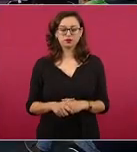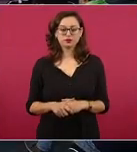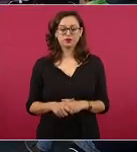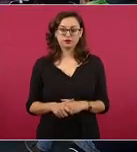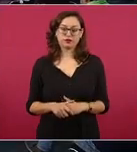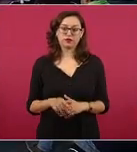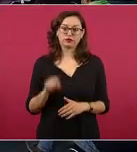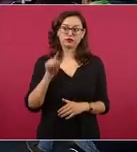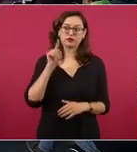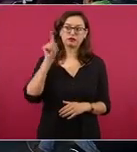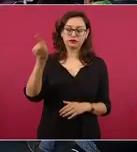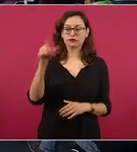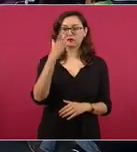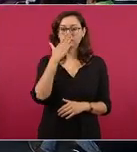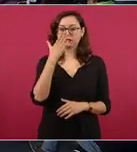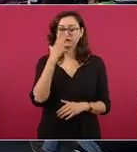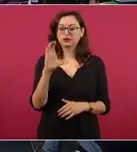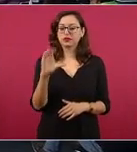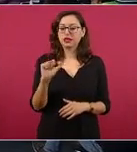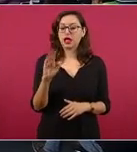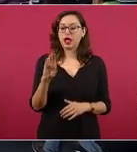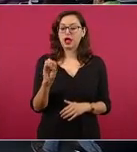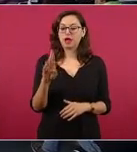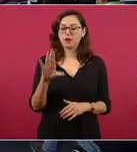Caborca, de Sonora,